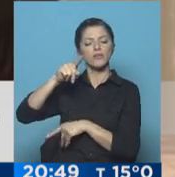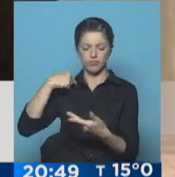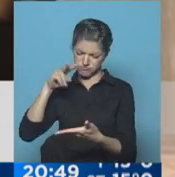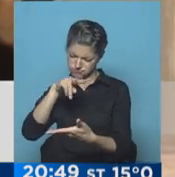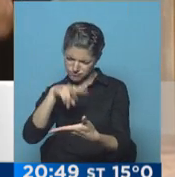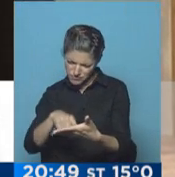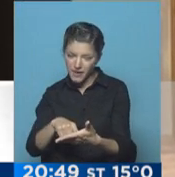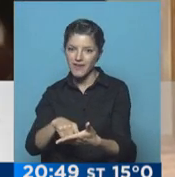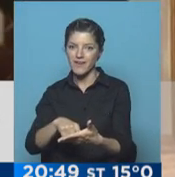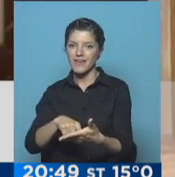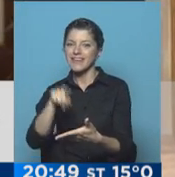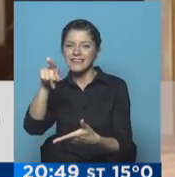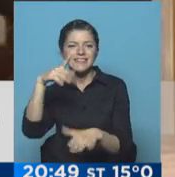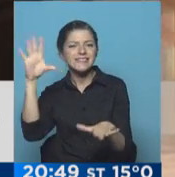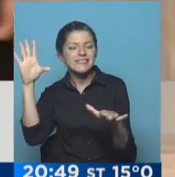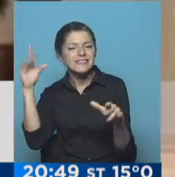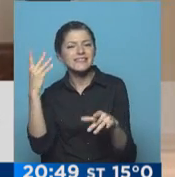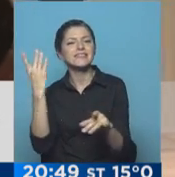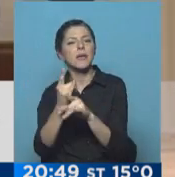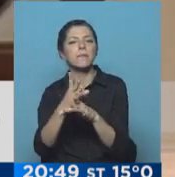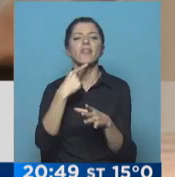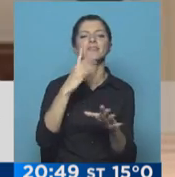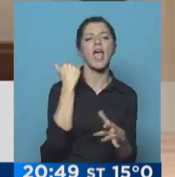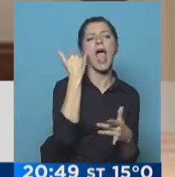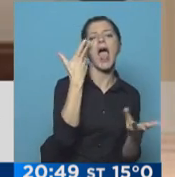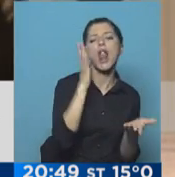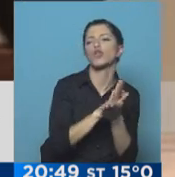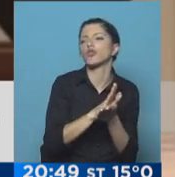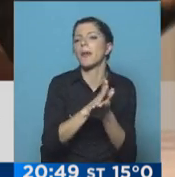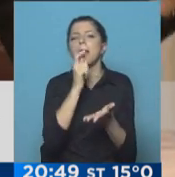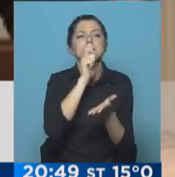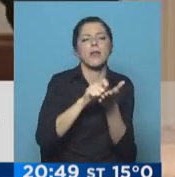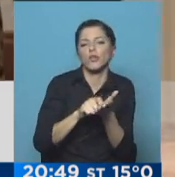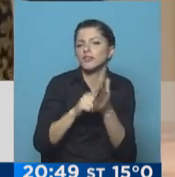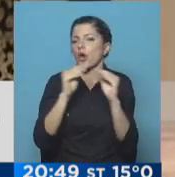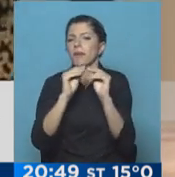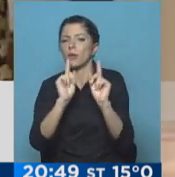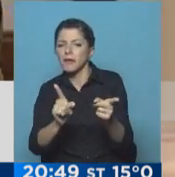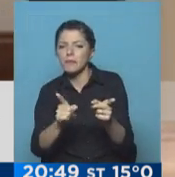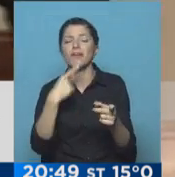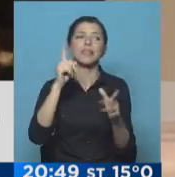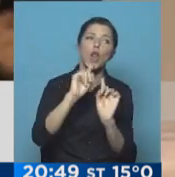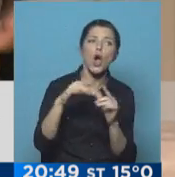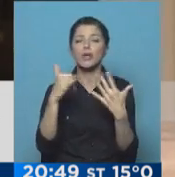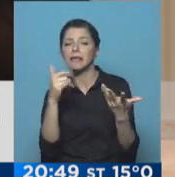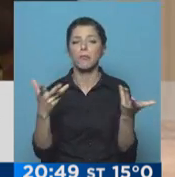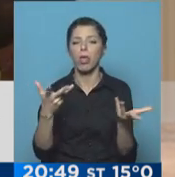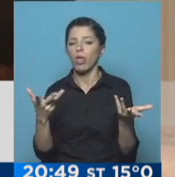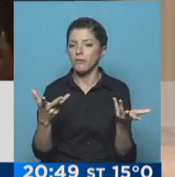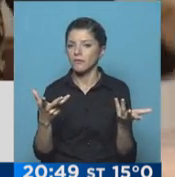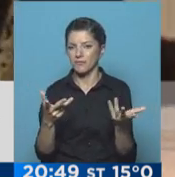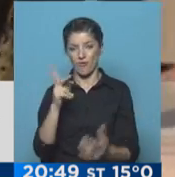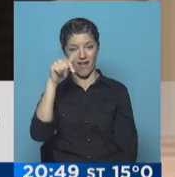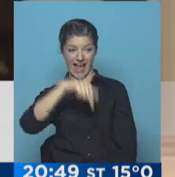nunca tan atinado, siempre una tendencia de periodistas o de los propios compañeros a decir, no, acá no hay